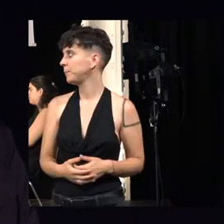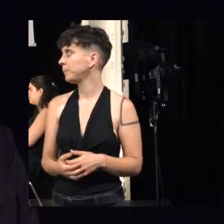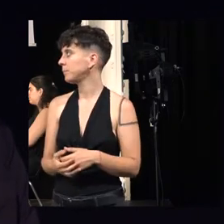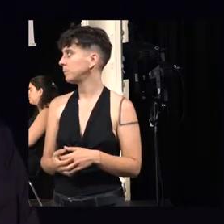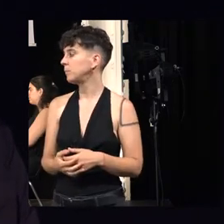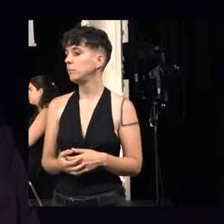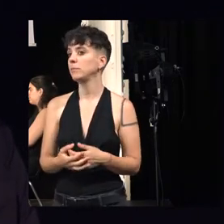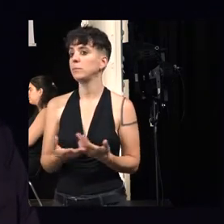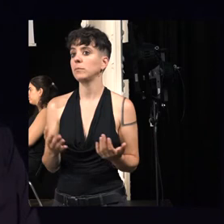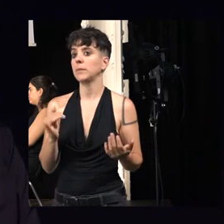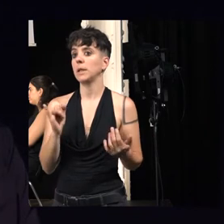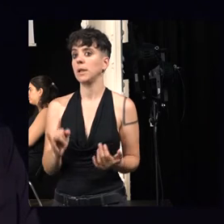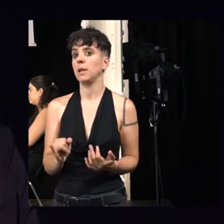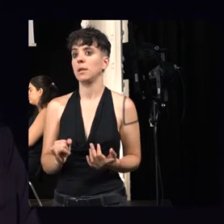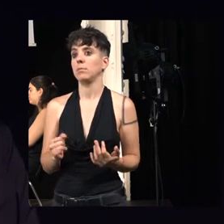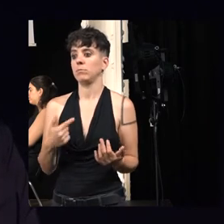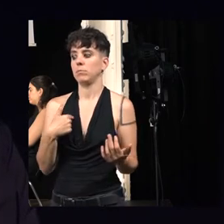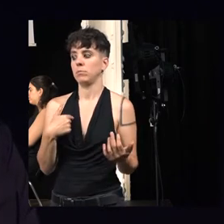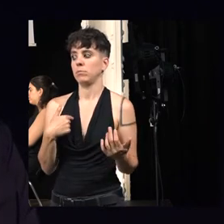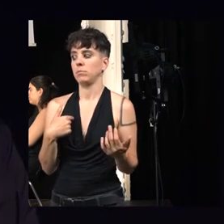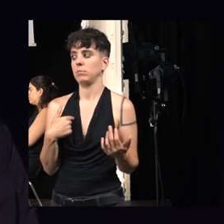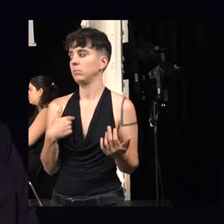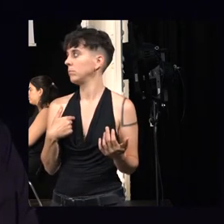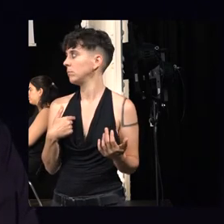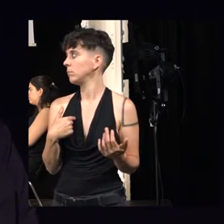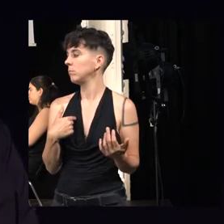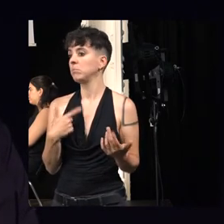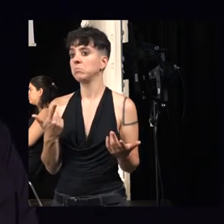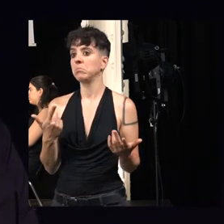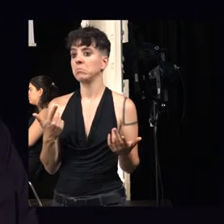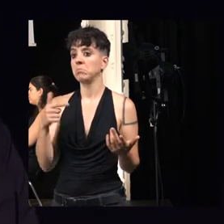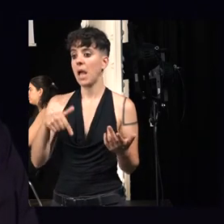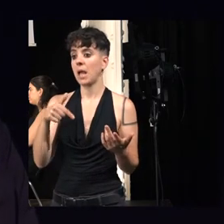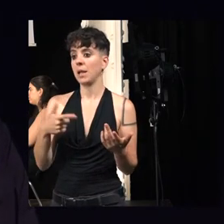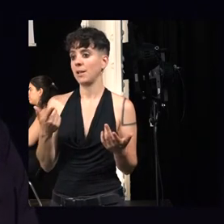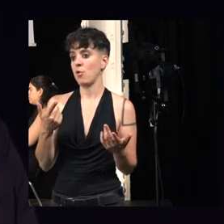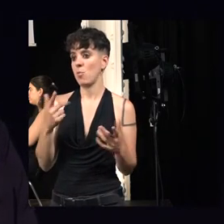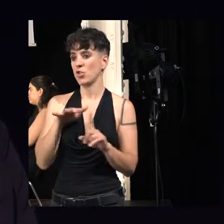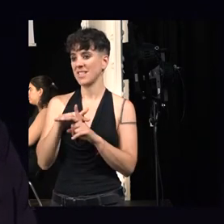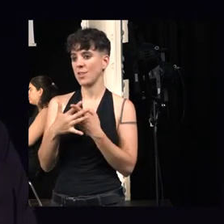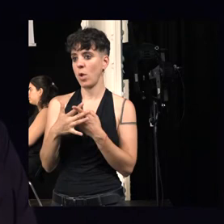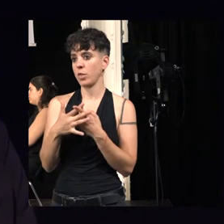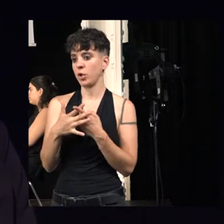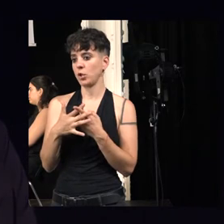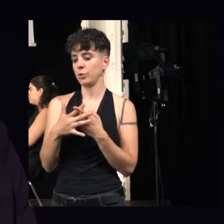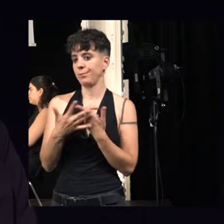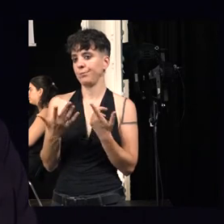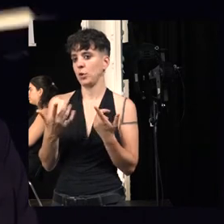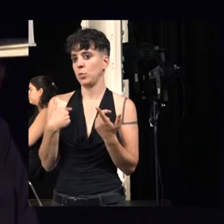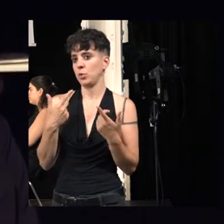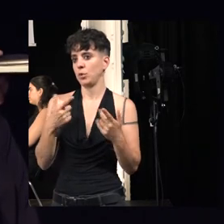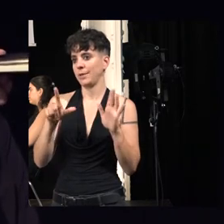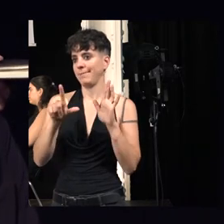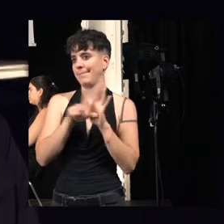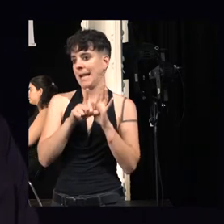Y yo estuve de forma irregular en este país. Por lo tanto, veía que cuando